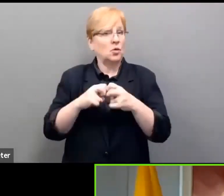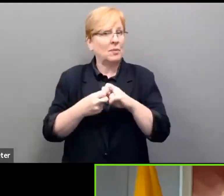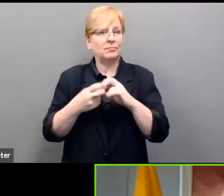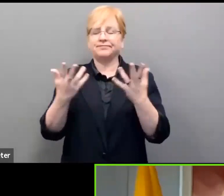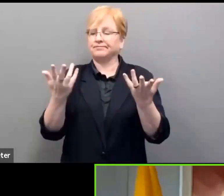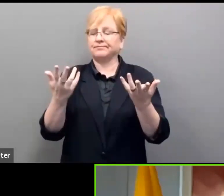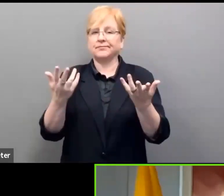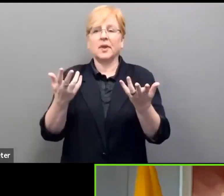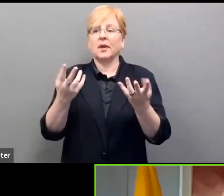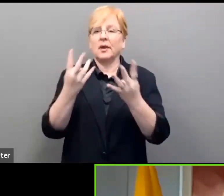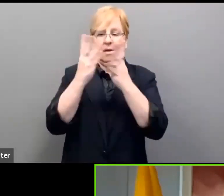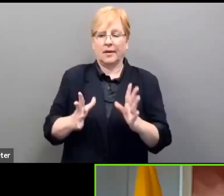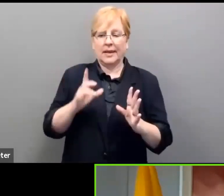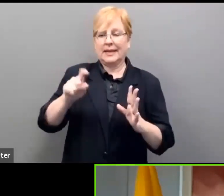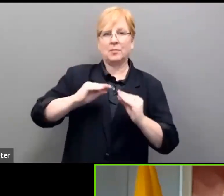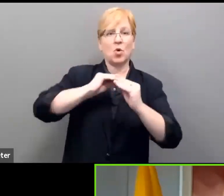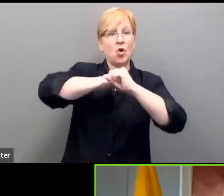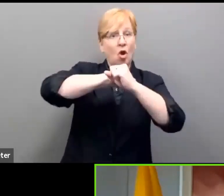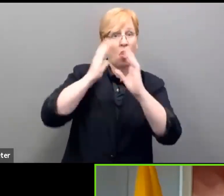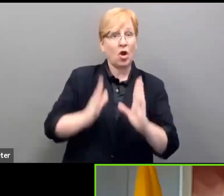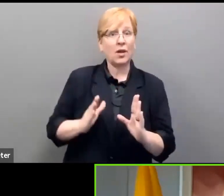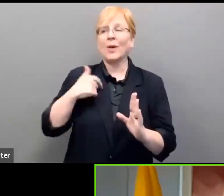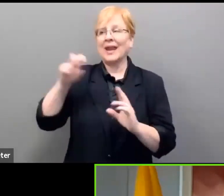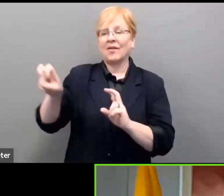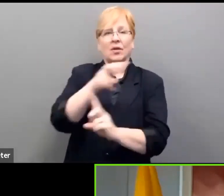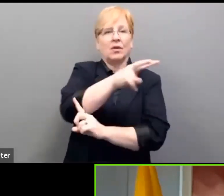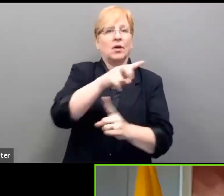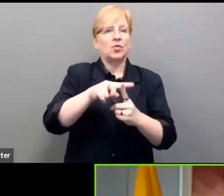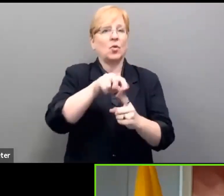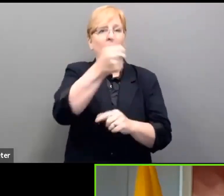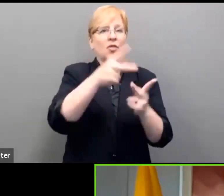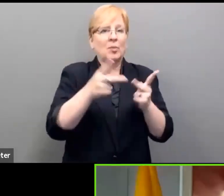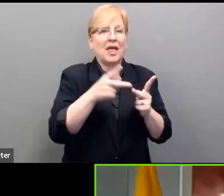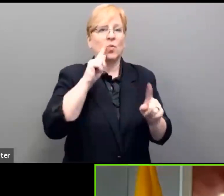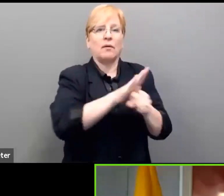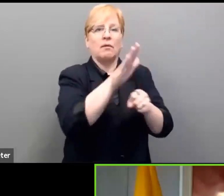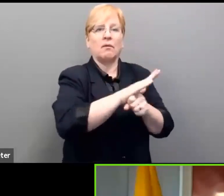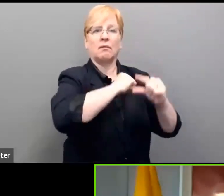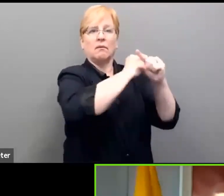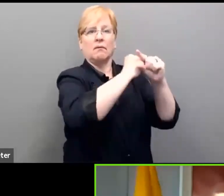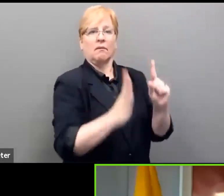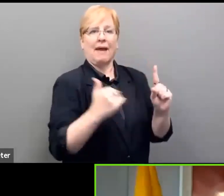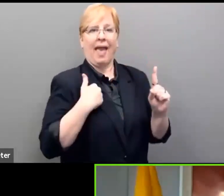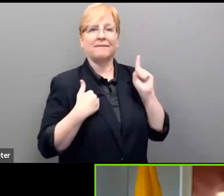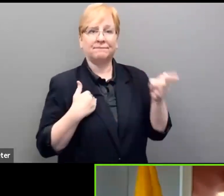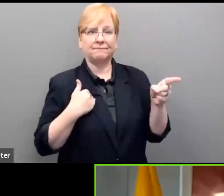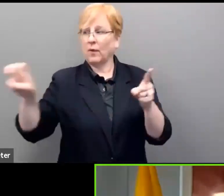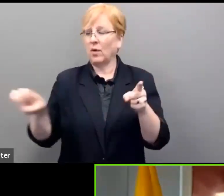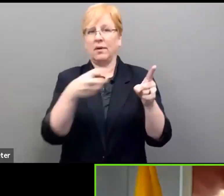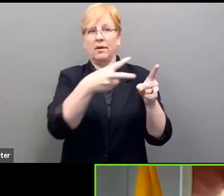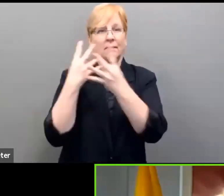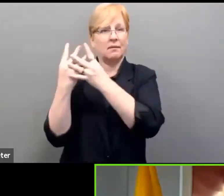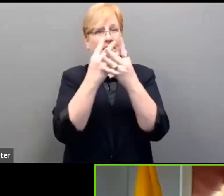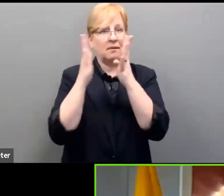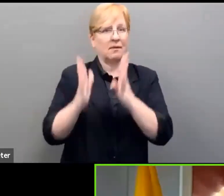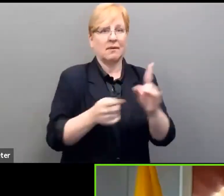requerimiento de vacunarse? Esperamos que no sea así y en esa situación Nuevo México va a tener que trasladar